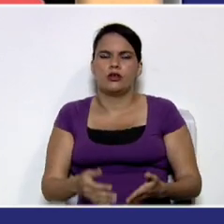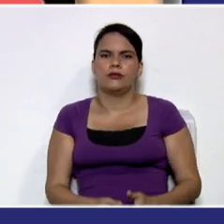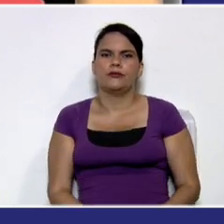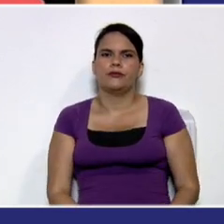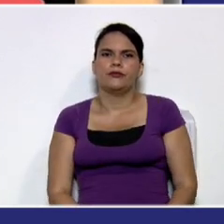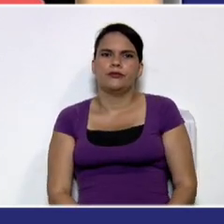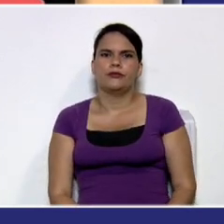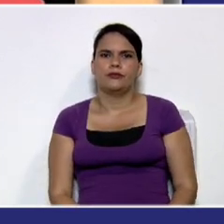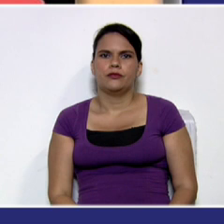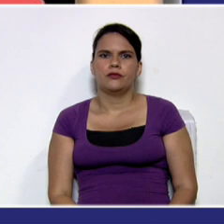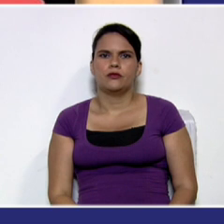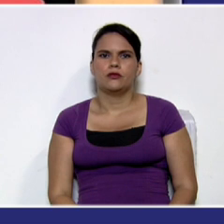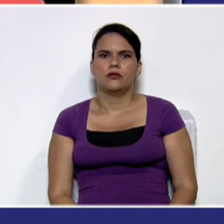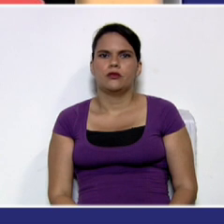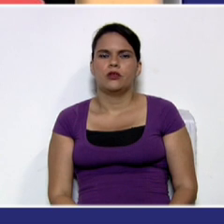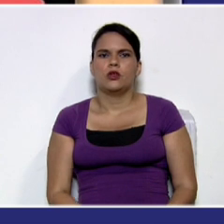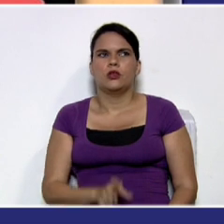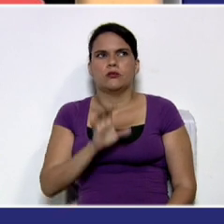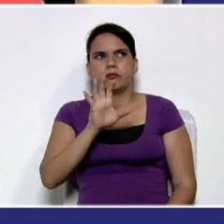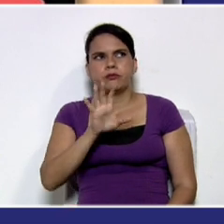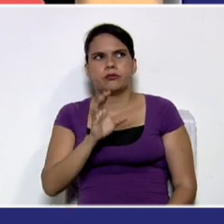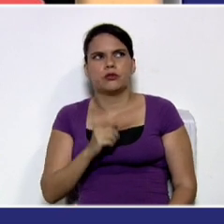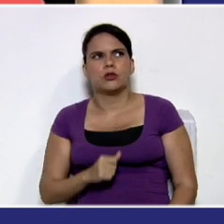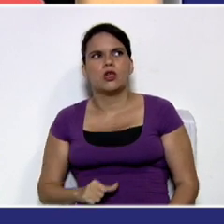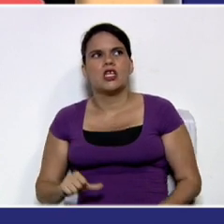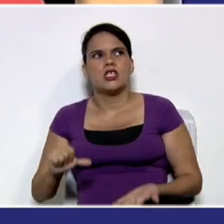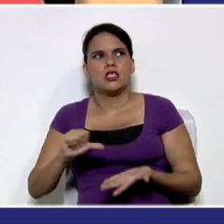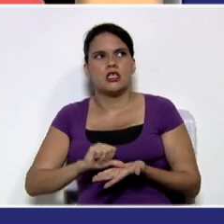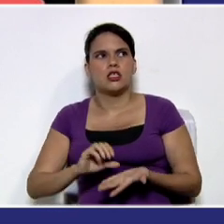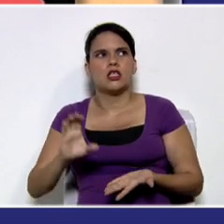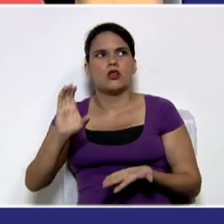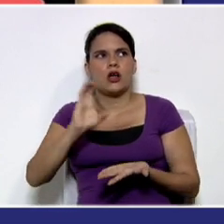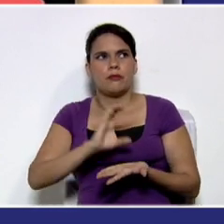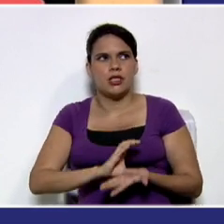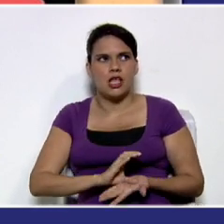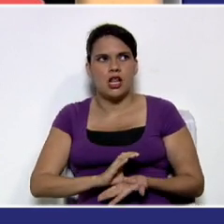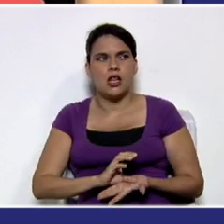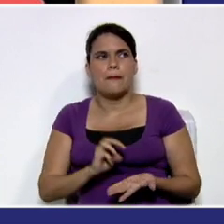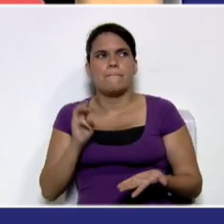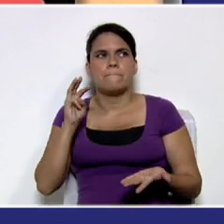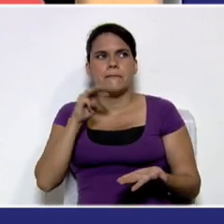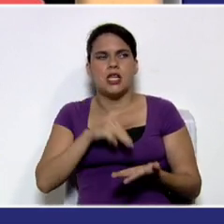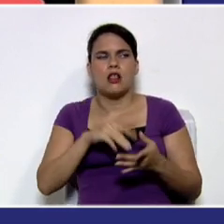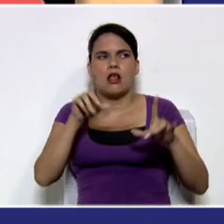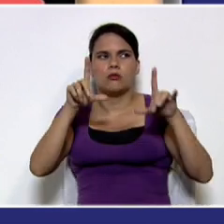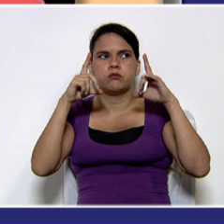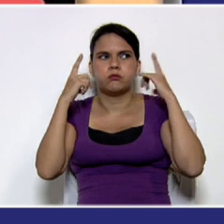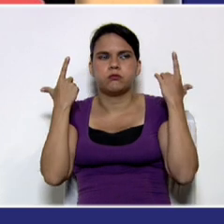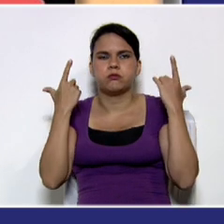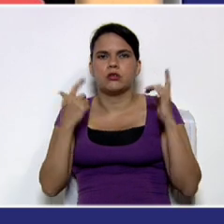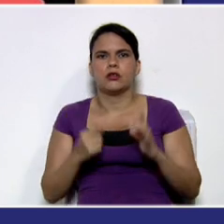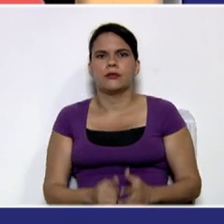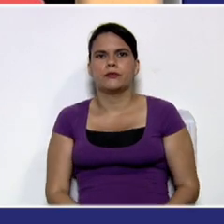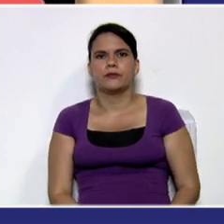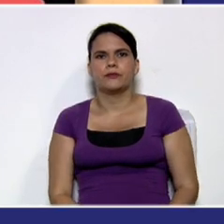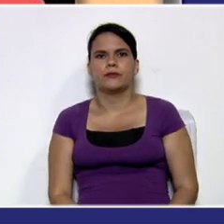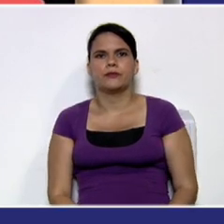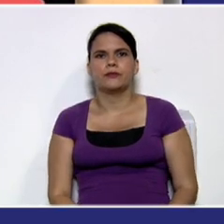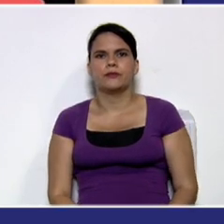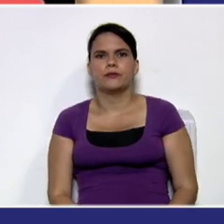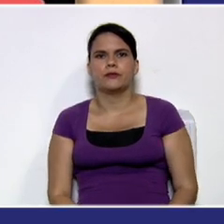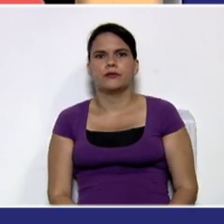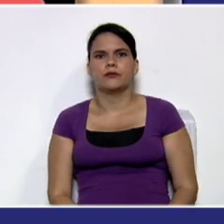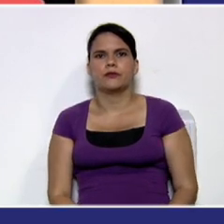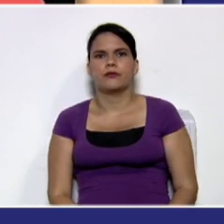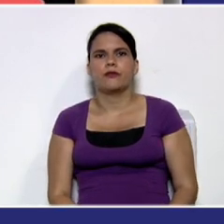5.596.236 y los estados son Distrito Capital, Miranda y el estado La Guaira. Dentro de la región central, allí